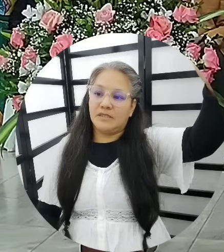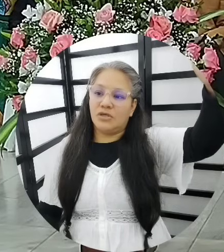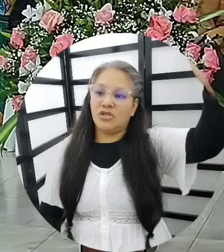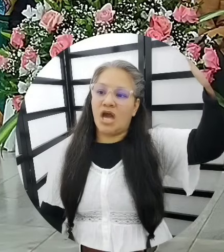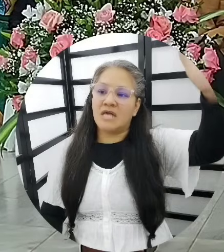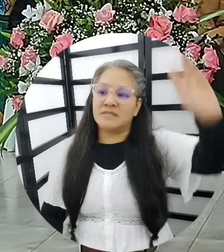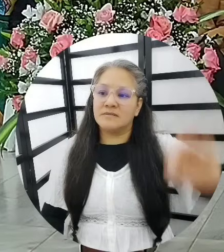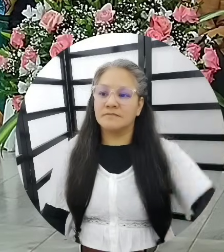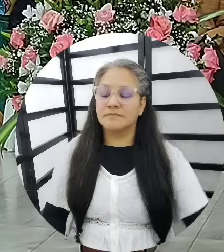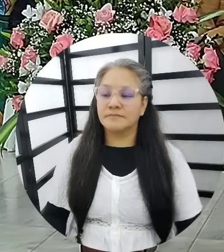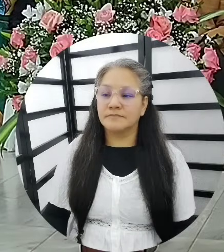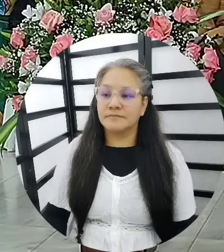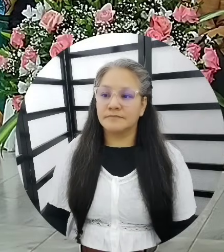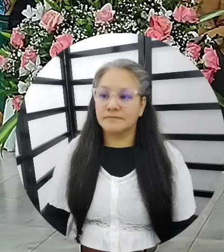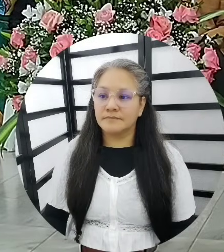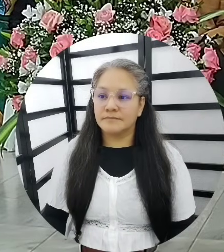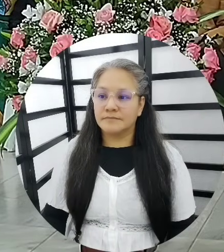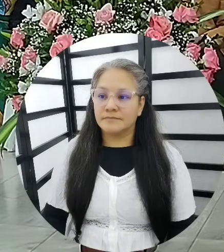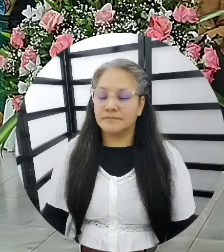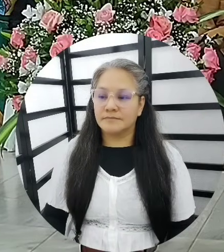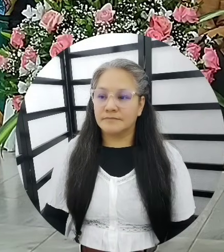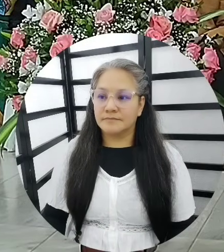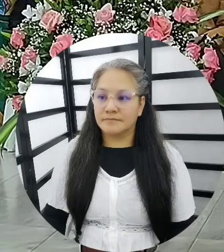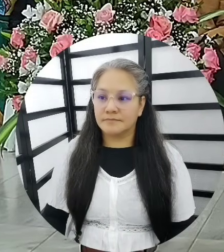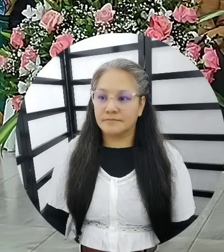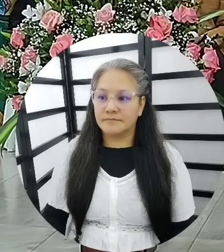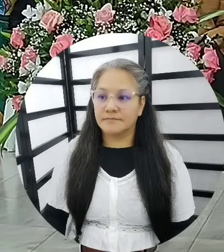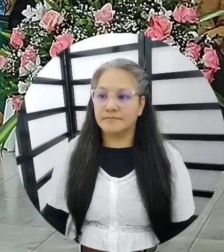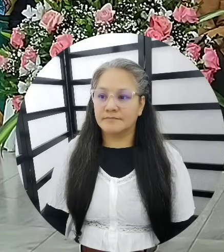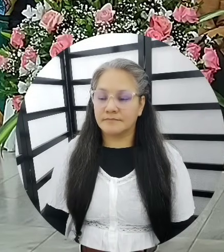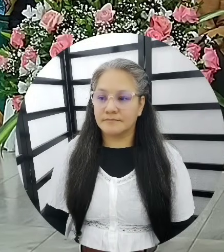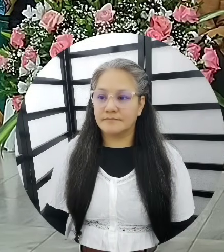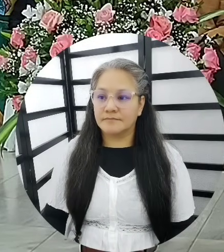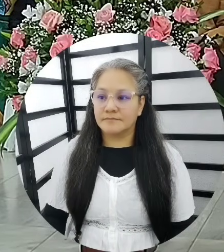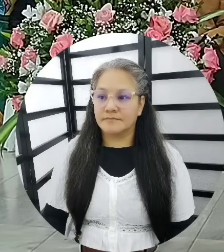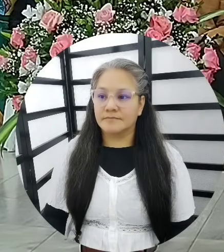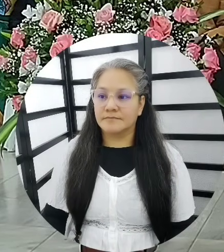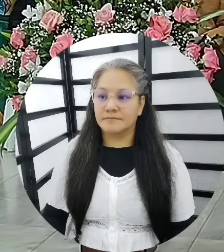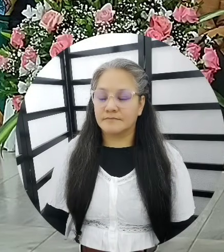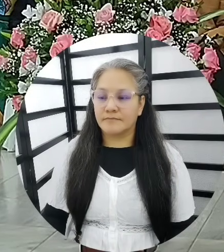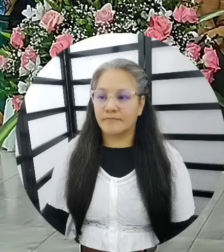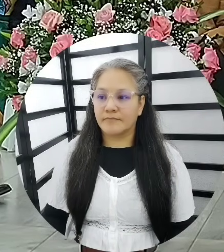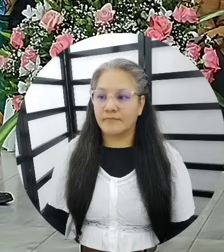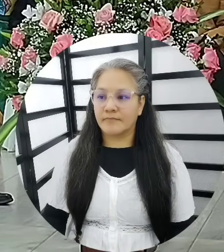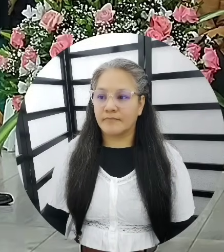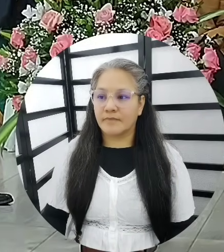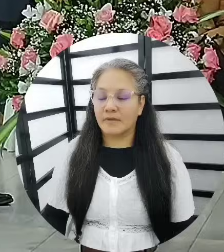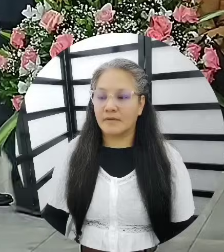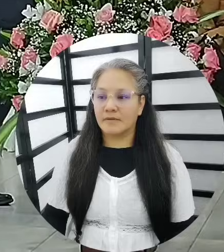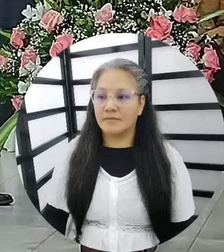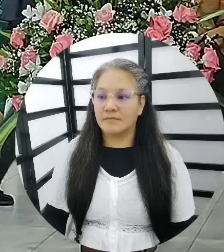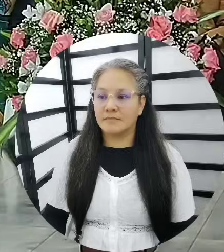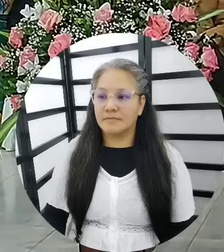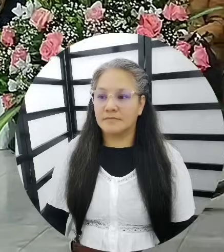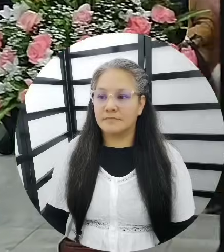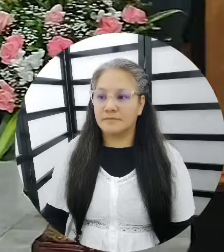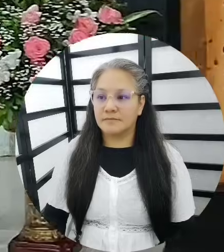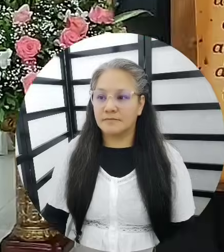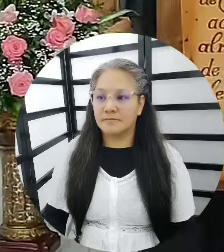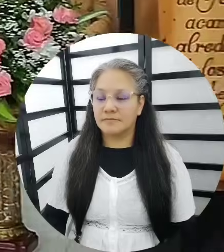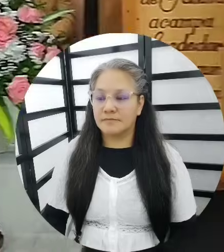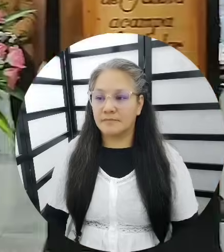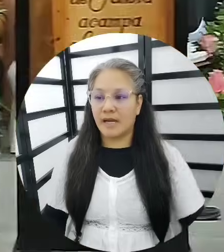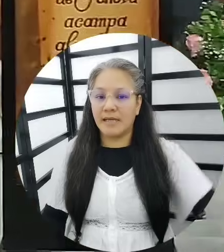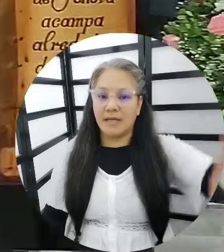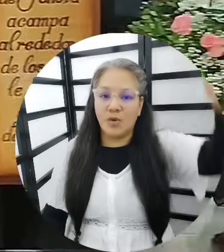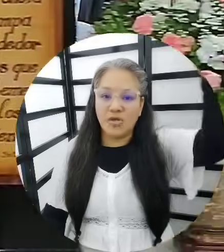hundiendo hasta que queda tapado por completo y muere. Y así estaba el salmista, y dice: pacientemente